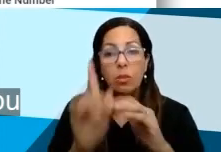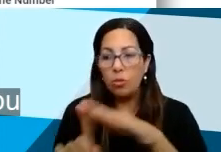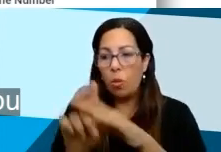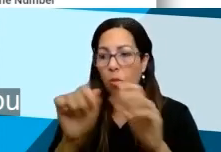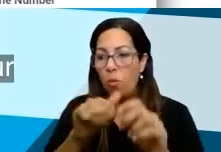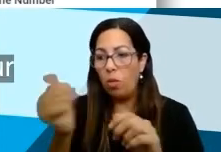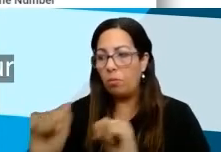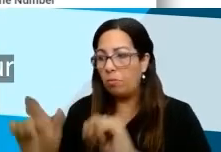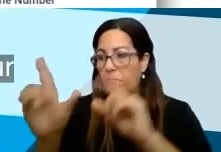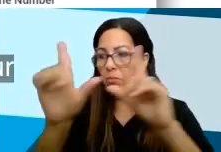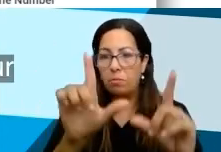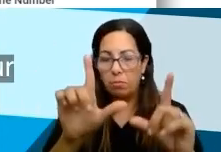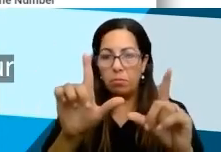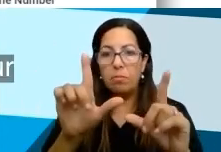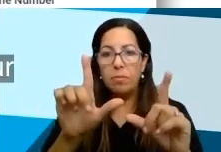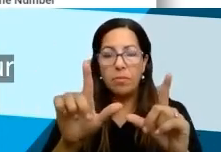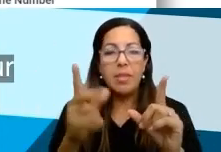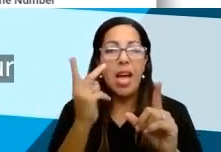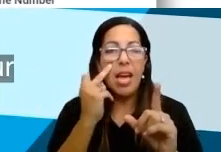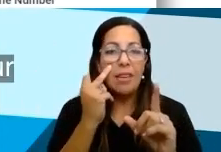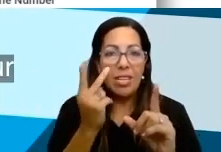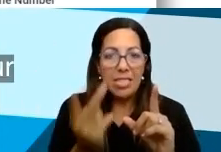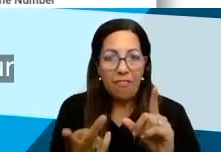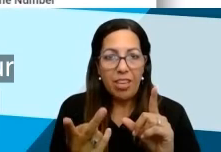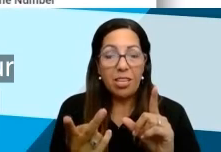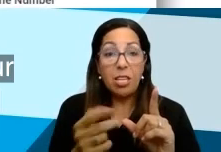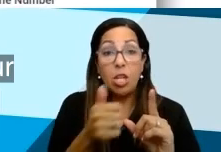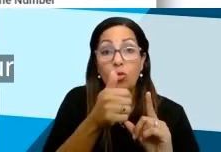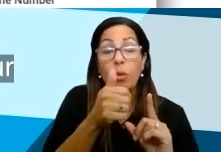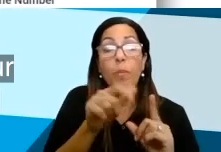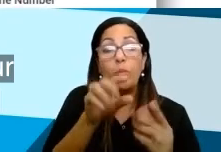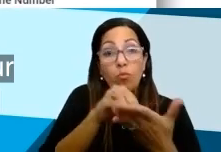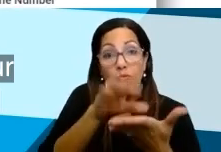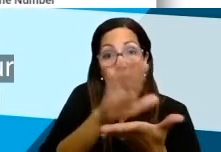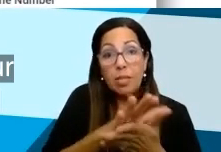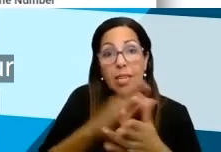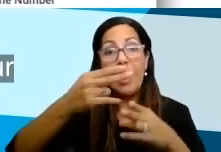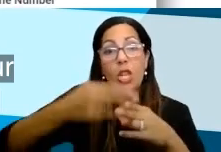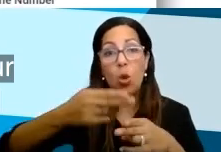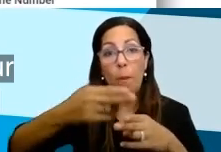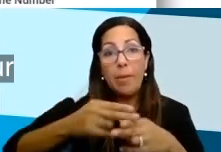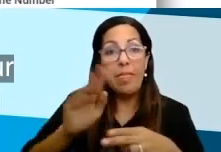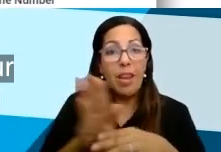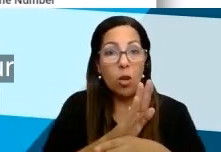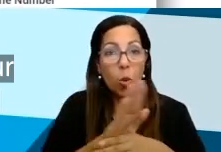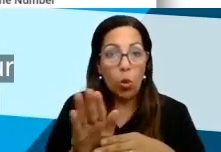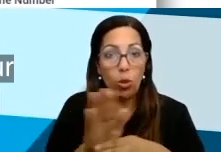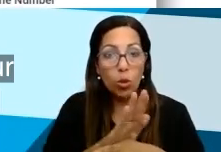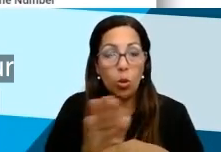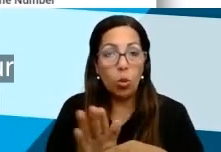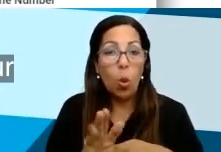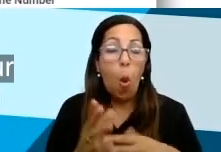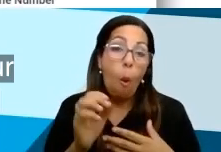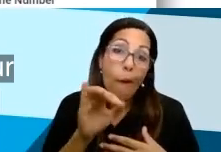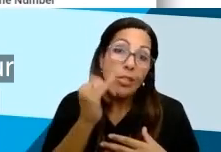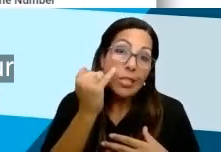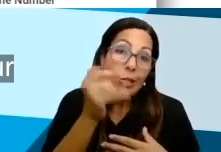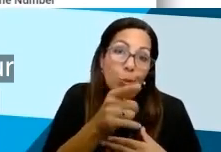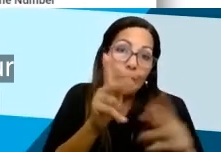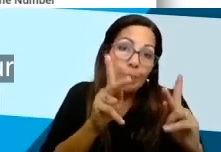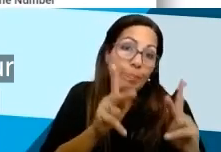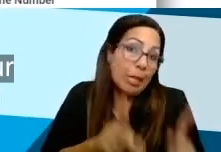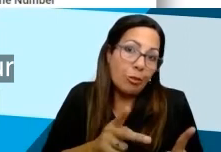la cual van a suministrar el nombre legal de negocio, y si usted es un individuo, su nombre legal